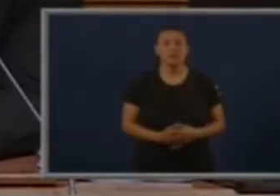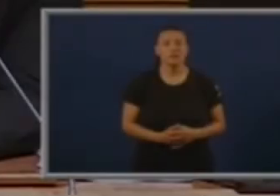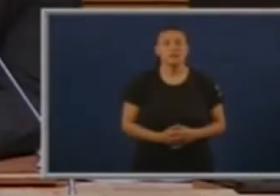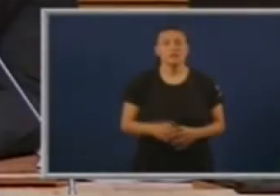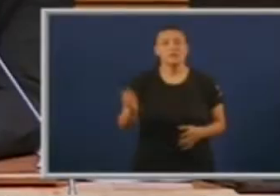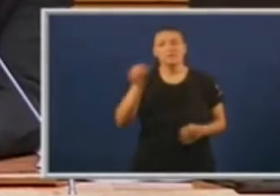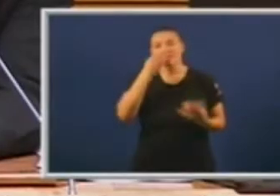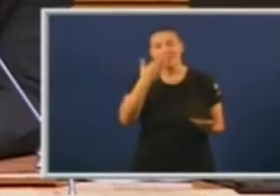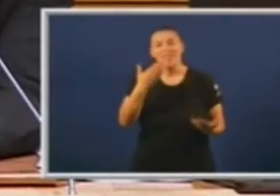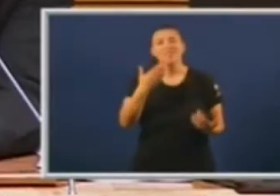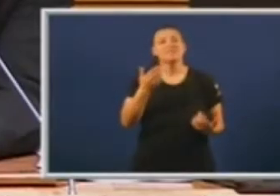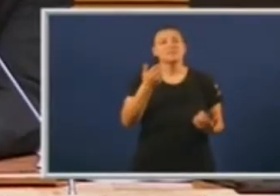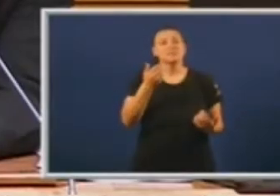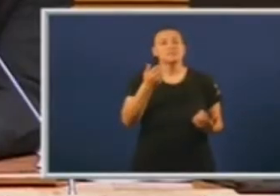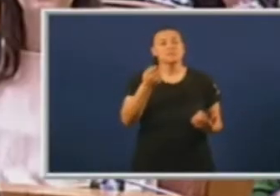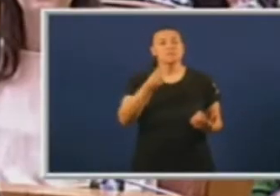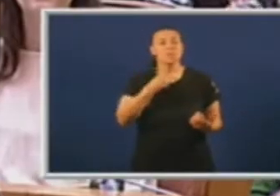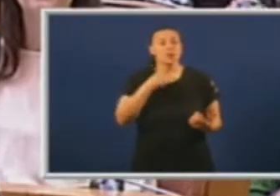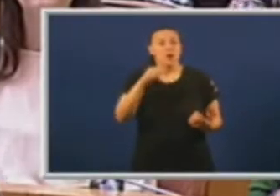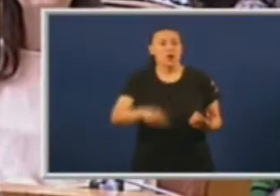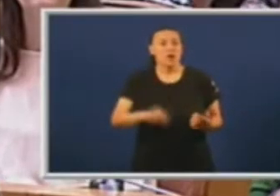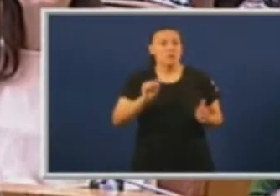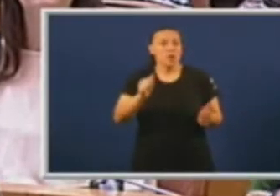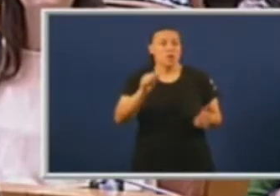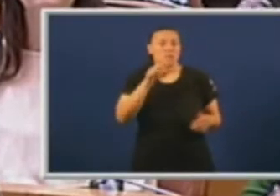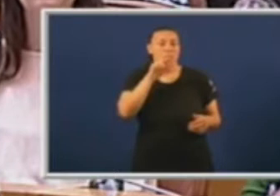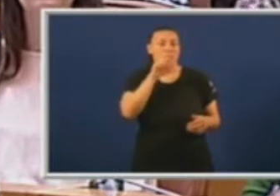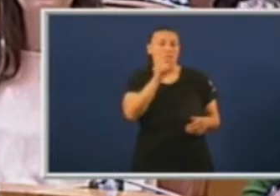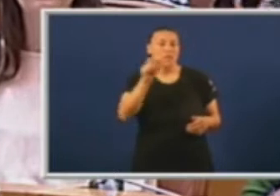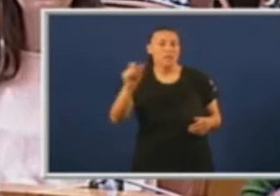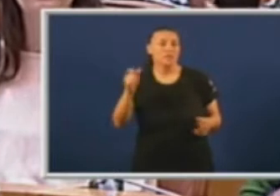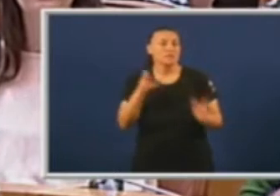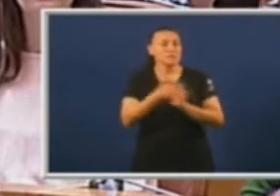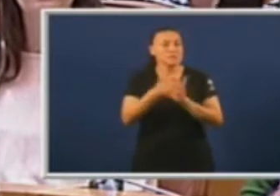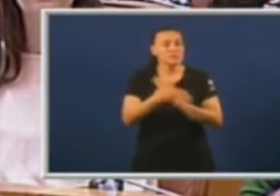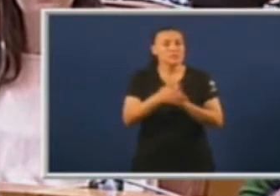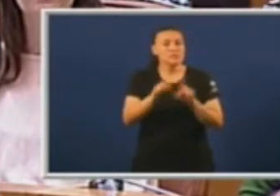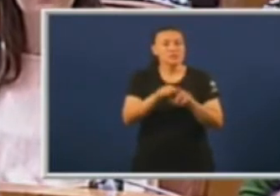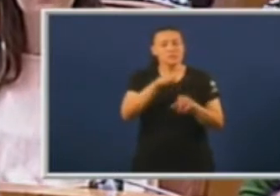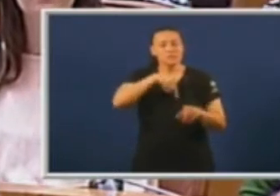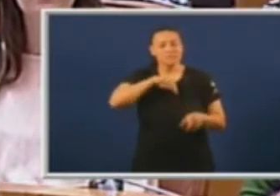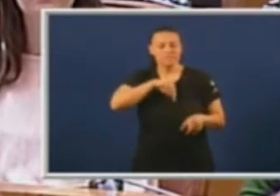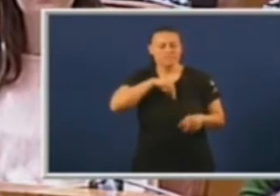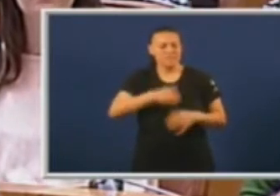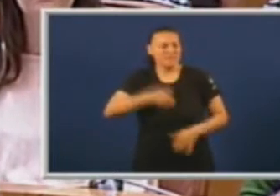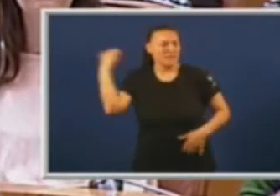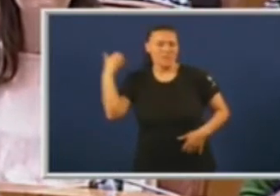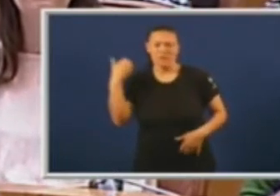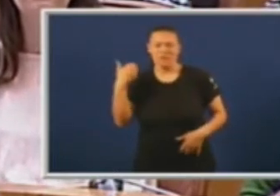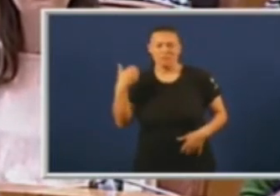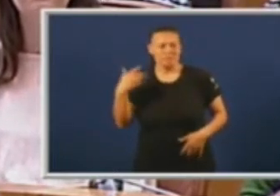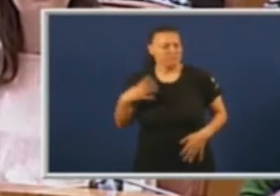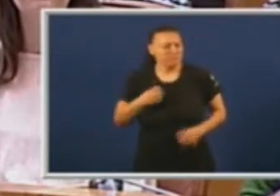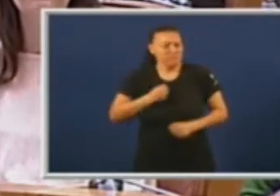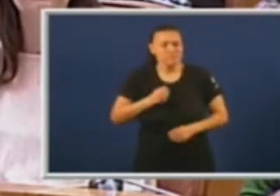Moitas grazas. Permítanme que hoxe as miñas primeiras palabras sexan para expresar toda a nosa rabia e indignación ante